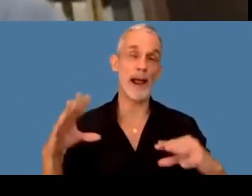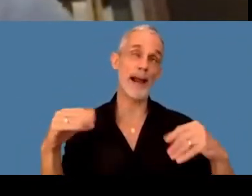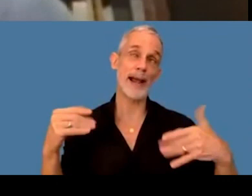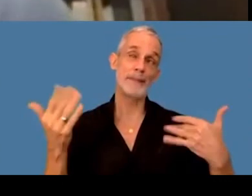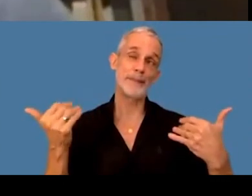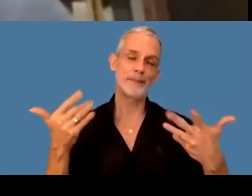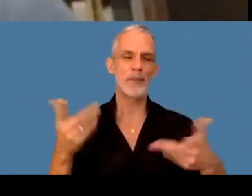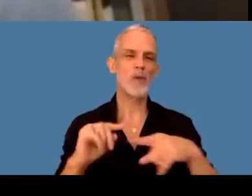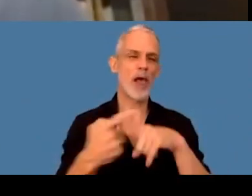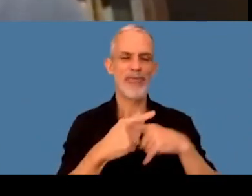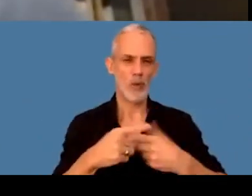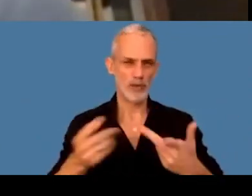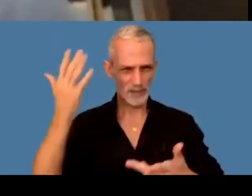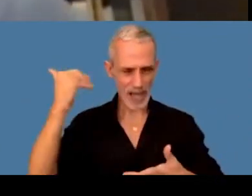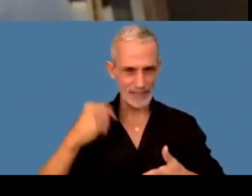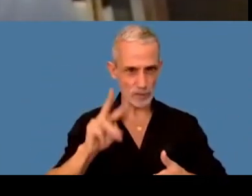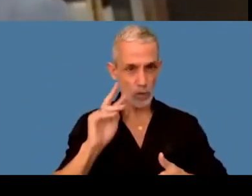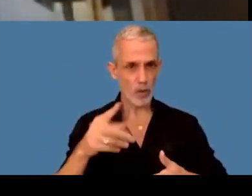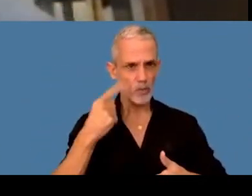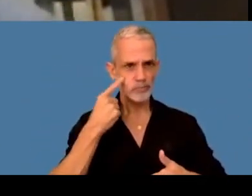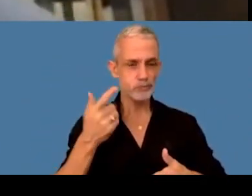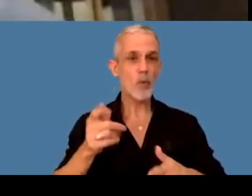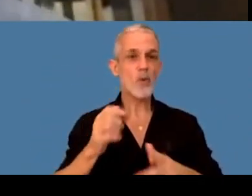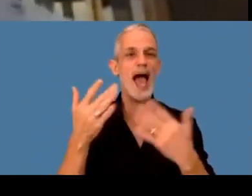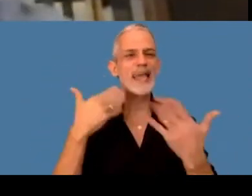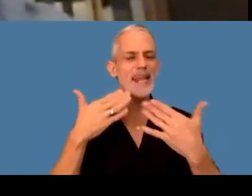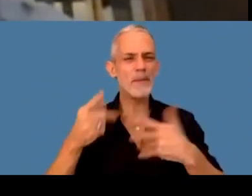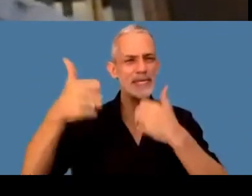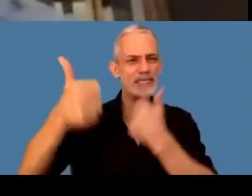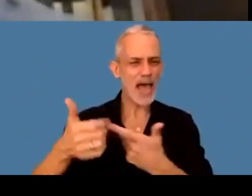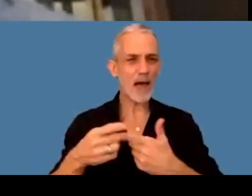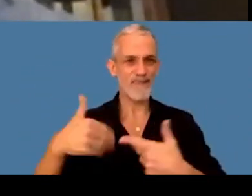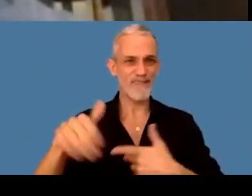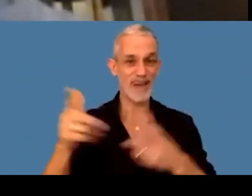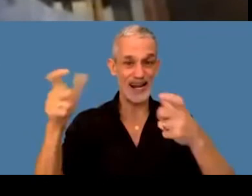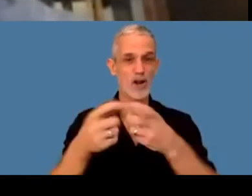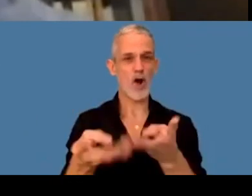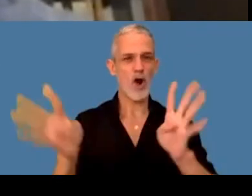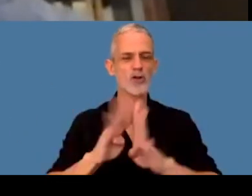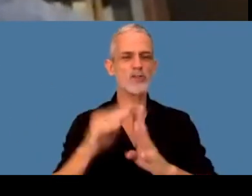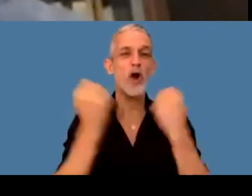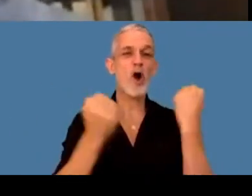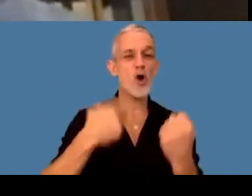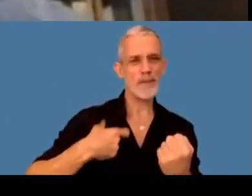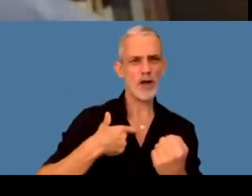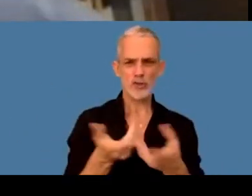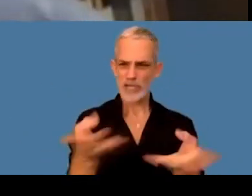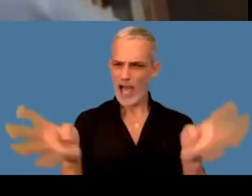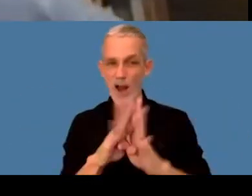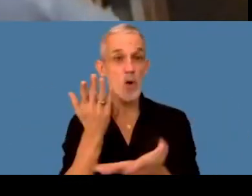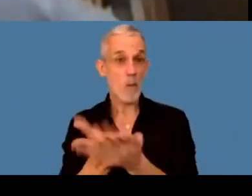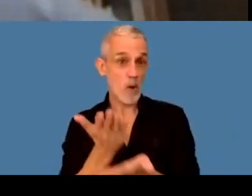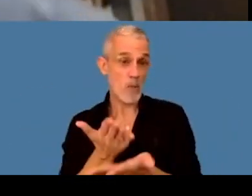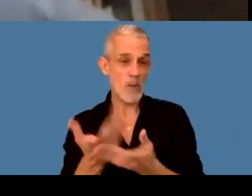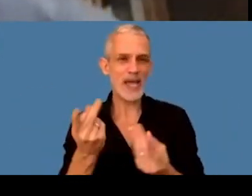discutir, porque yo la otra vez escucho en una entrevista, cuando se iba a reunir el Consejo Económico y Social, una propuesta para un